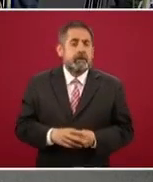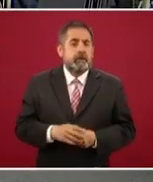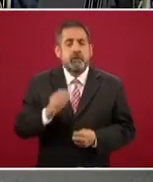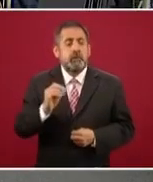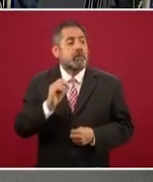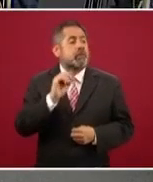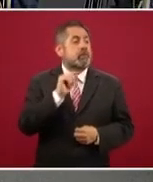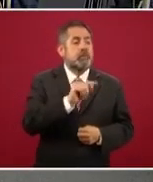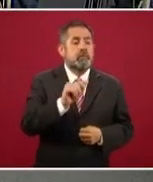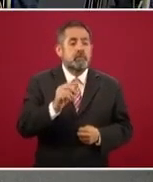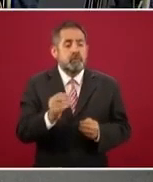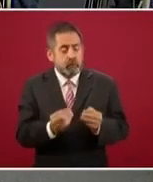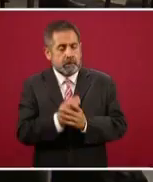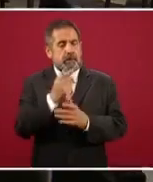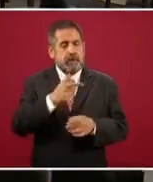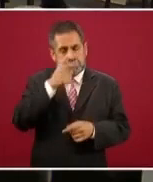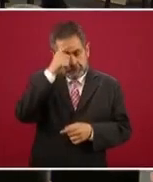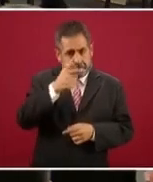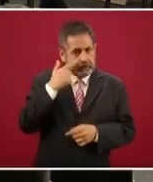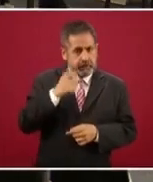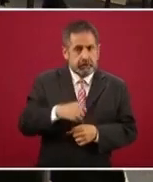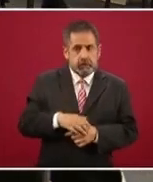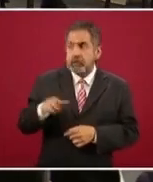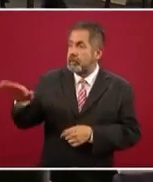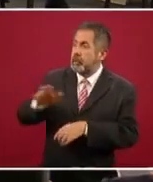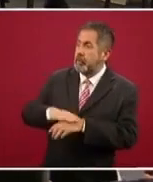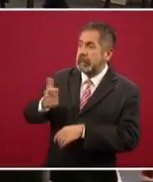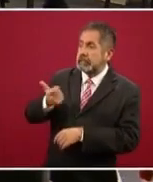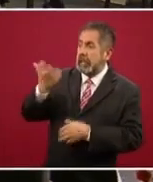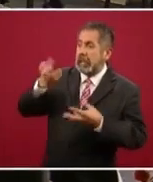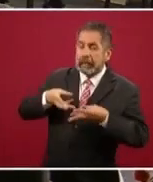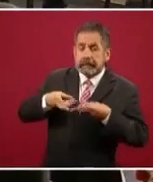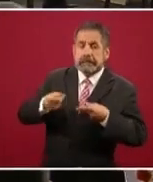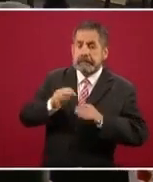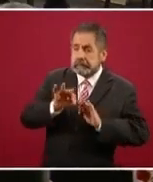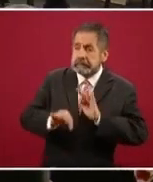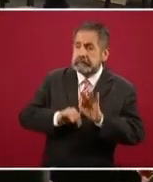nuevas enfermedades. Más caras, más que costosas. Que están